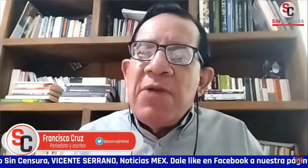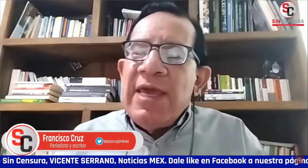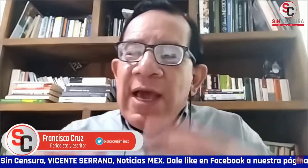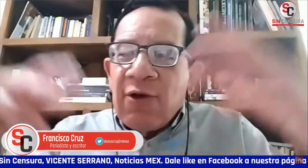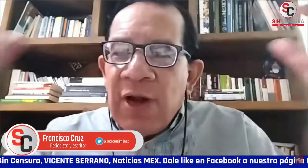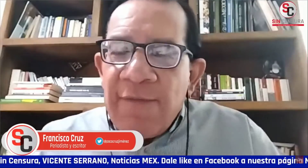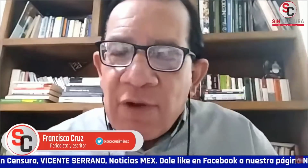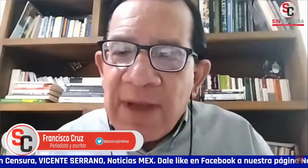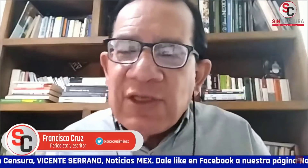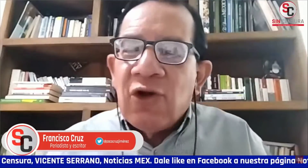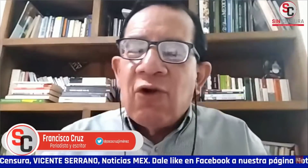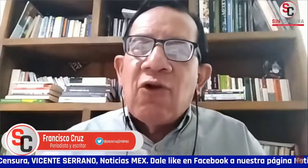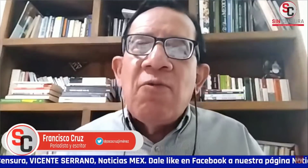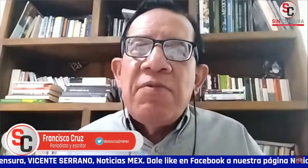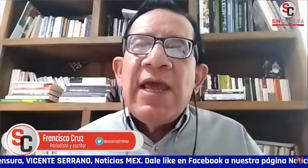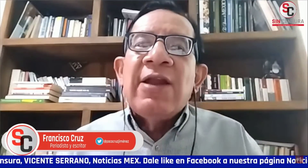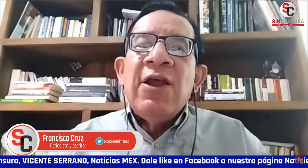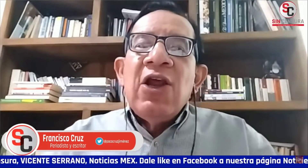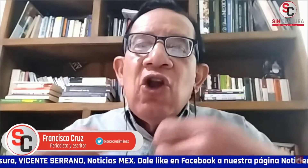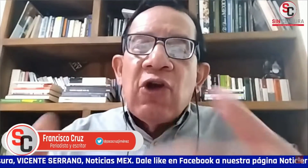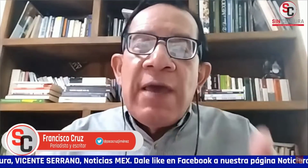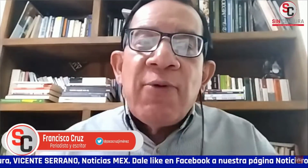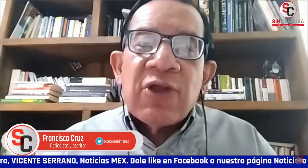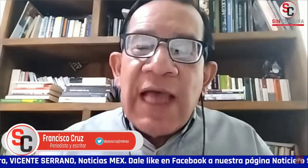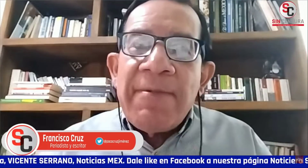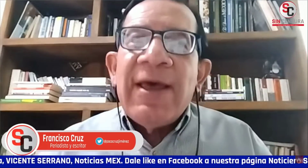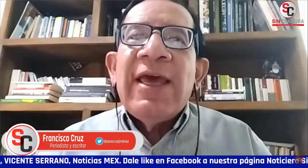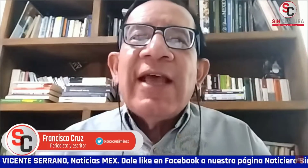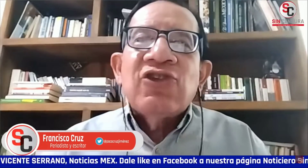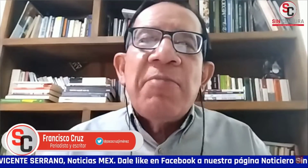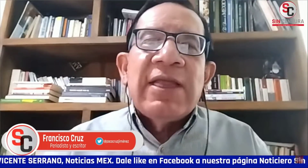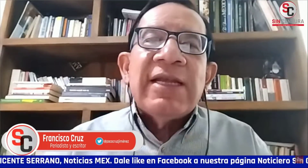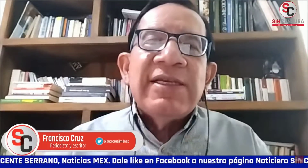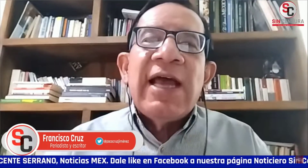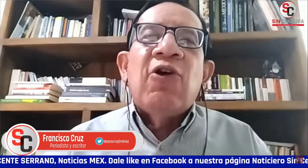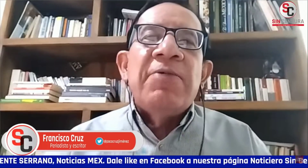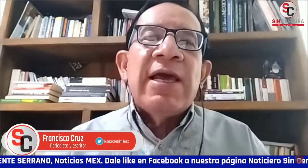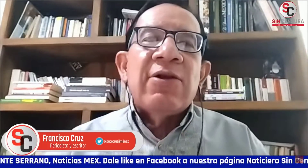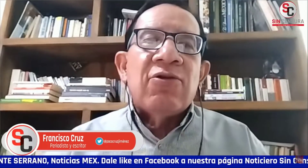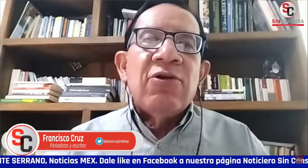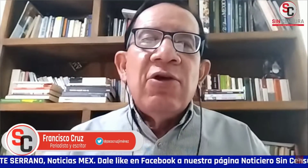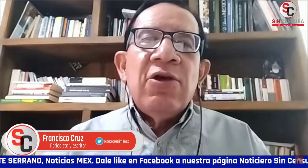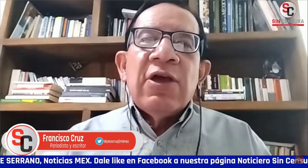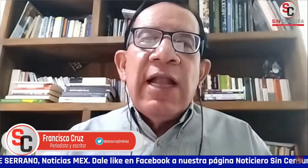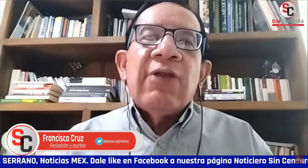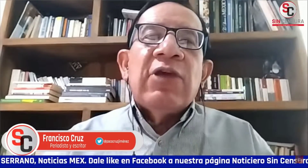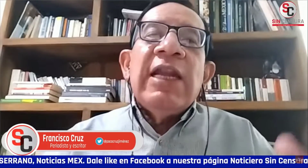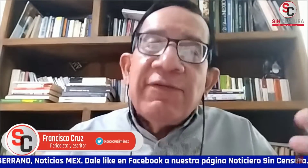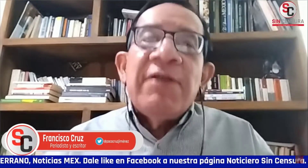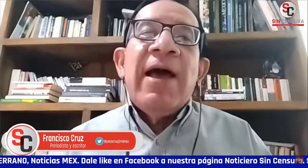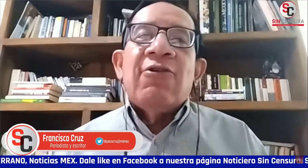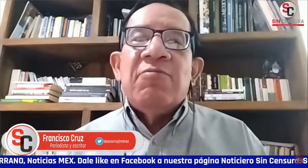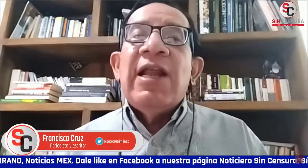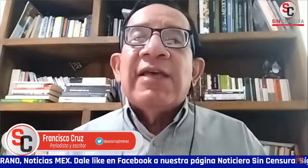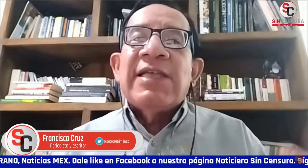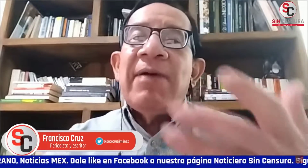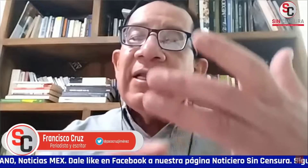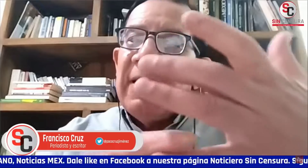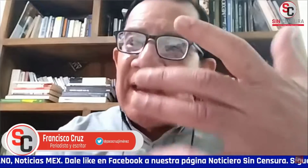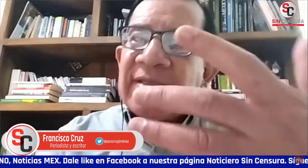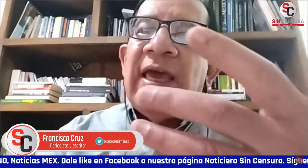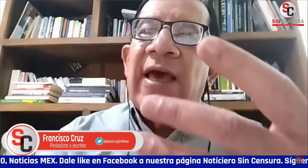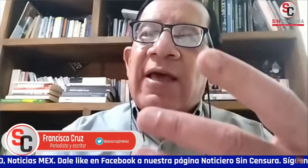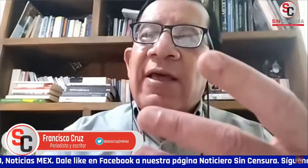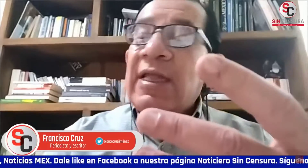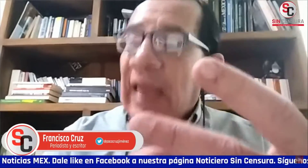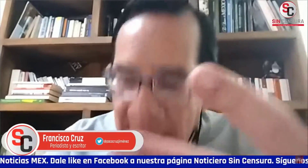medios cumplían con la información o no cumplían. Lo que importaba era someterse al gobierno. Claro, ¿quiénes firmaron? Mira, estaban